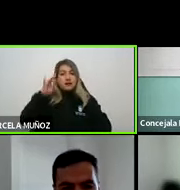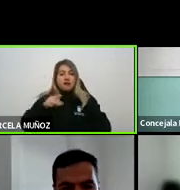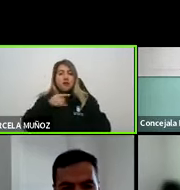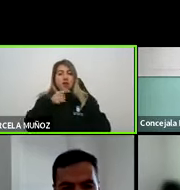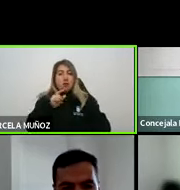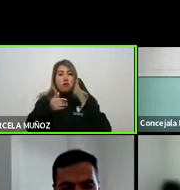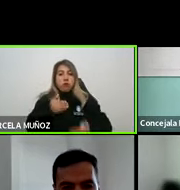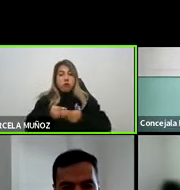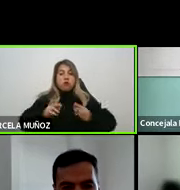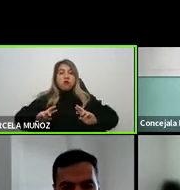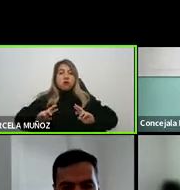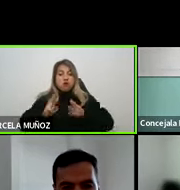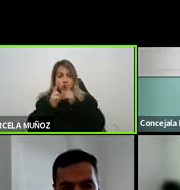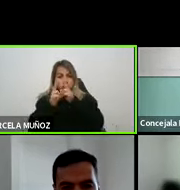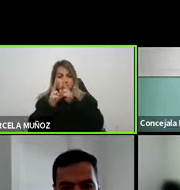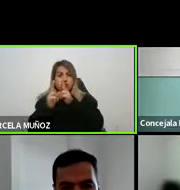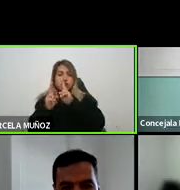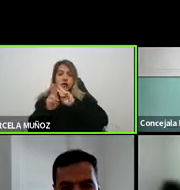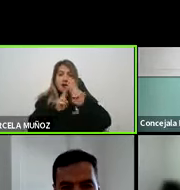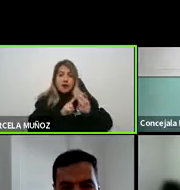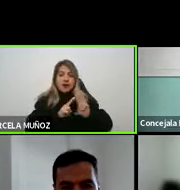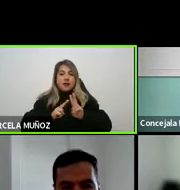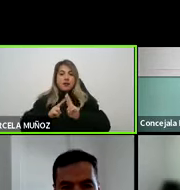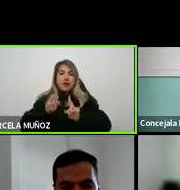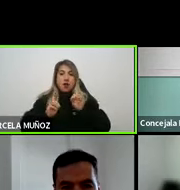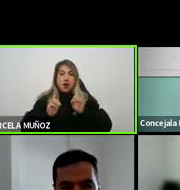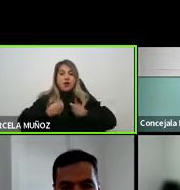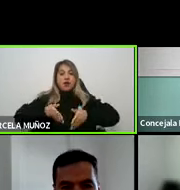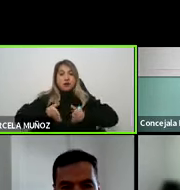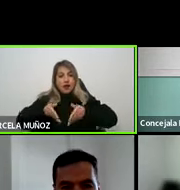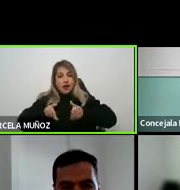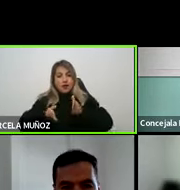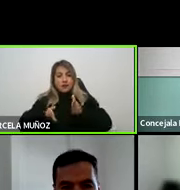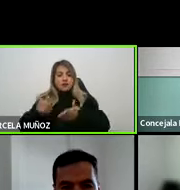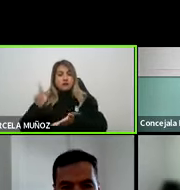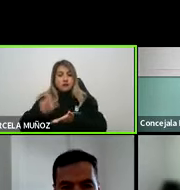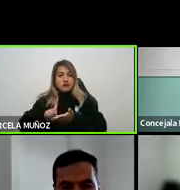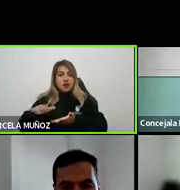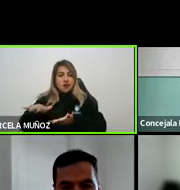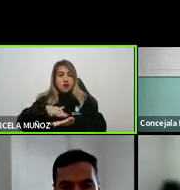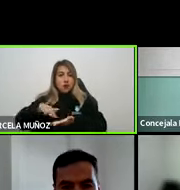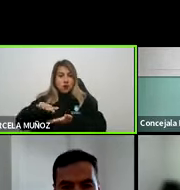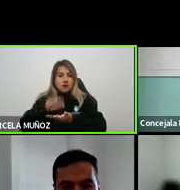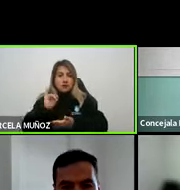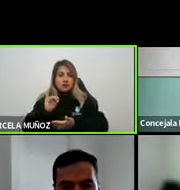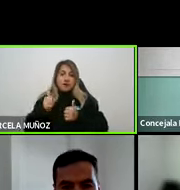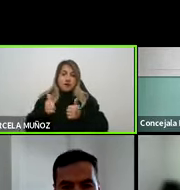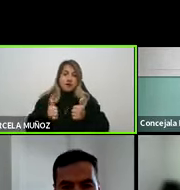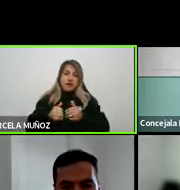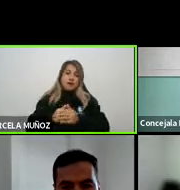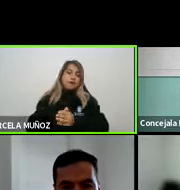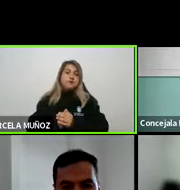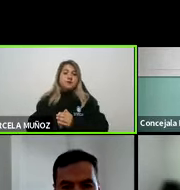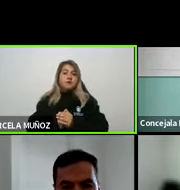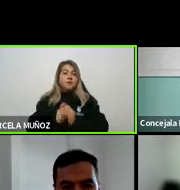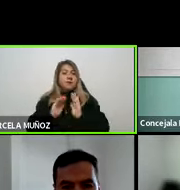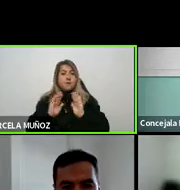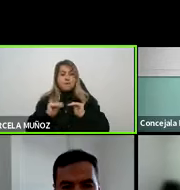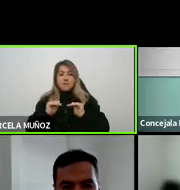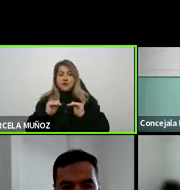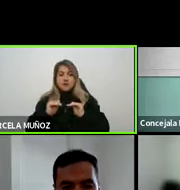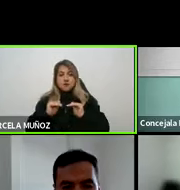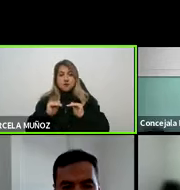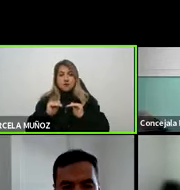construcción y viene una mejora, un mejoramiento de calle en ese lugar. Bueno, en la misma línea,